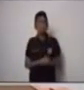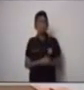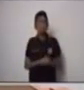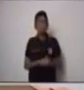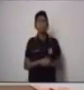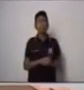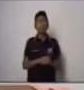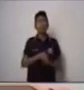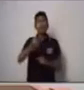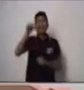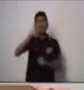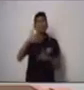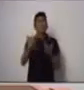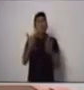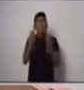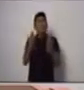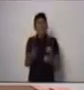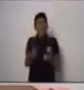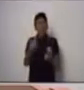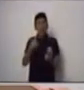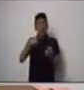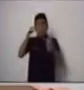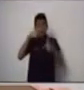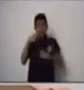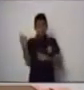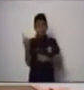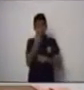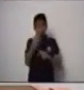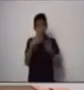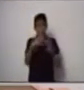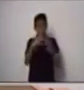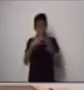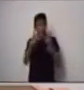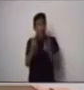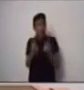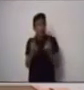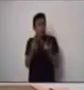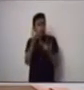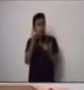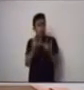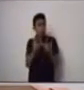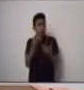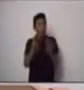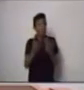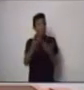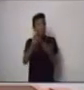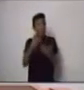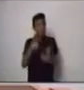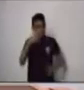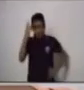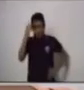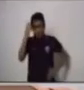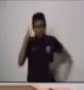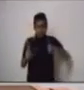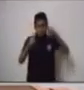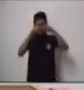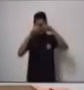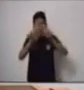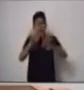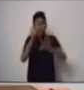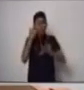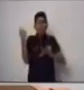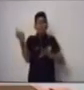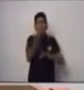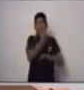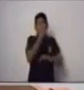Vamos a armar o vamos a construir todos un objeto que estoy seguro que lo tienen en casa. Todos en casa